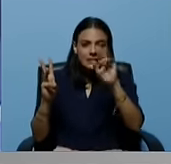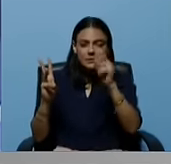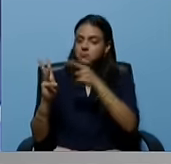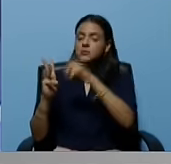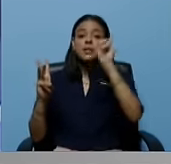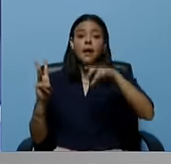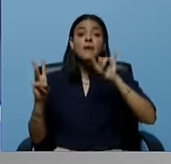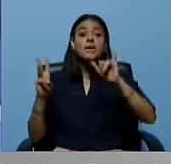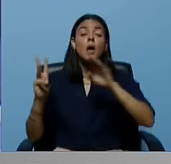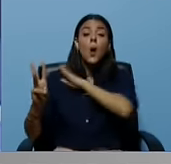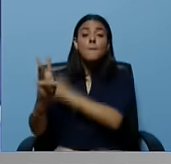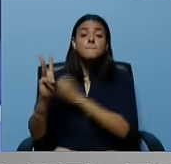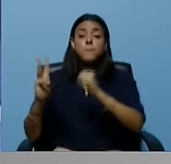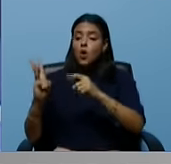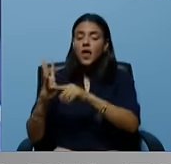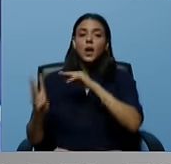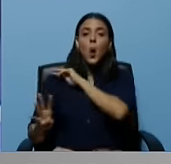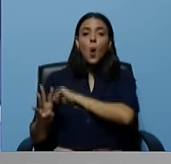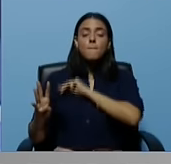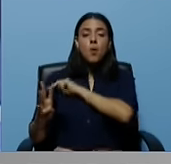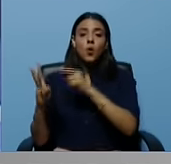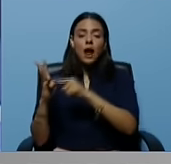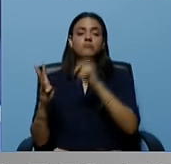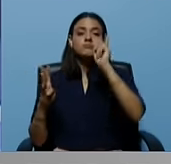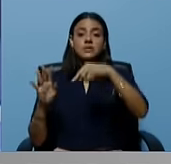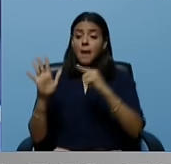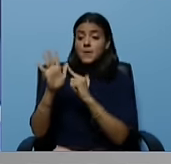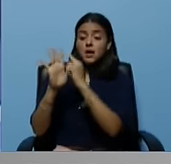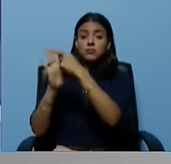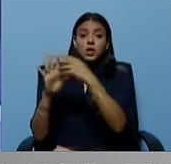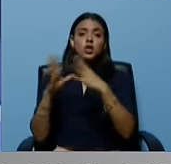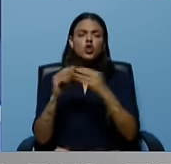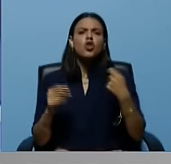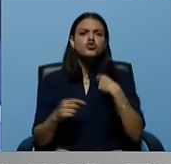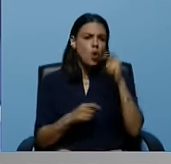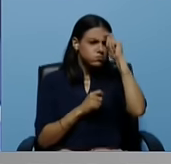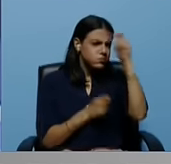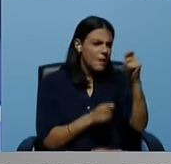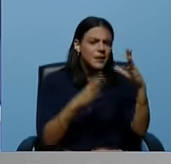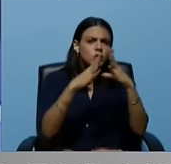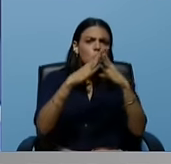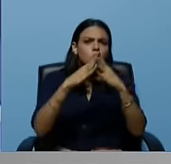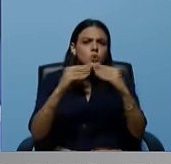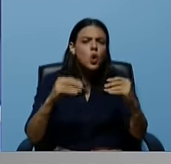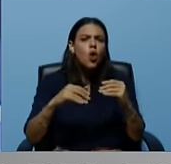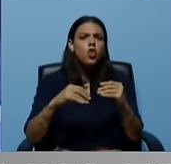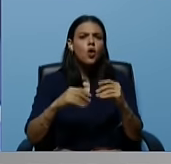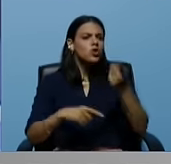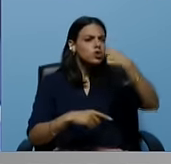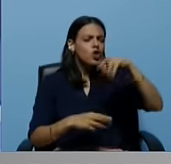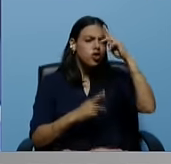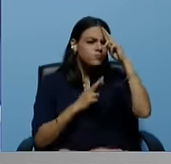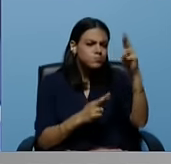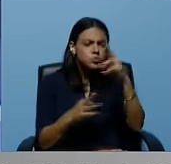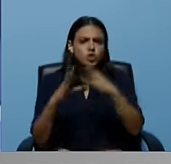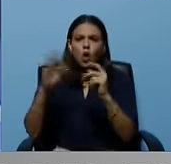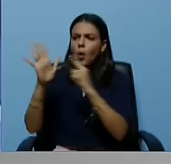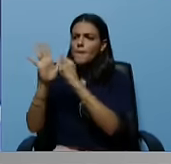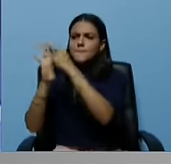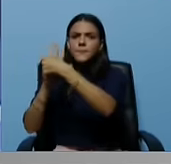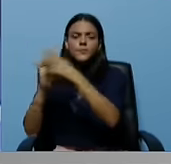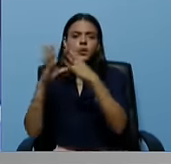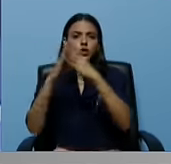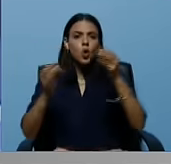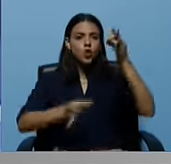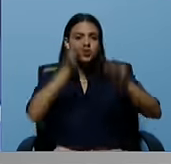Y el Poder Moral Republicano, el señor González Urrutia señala su respeto y reconocimiento. No hay